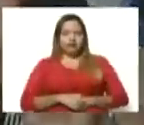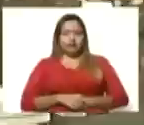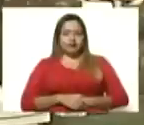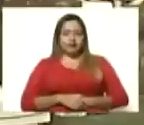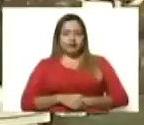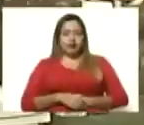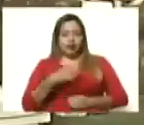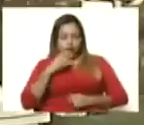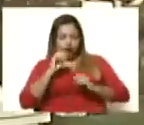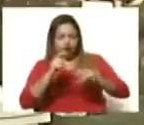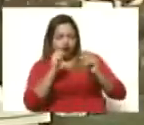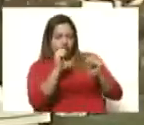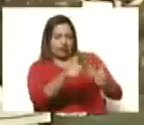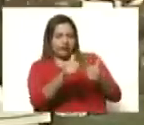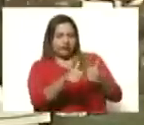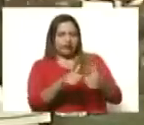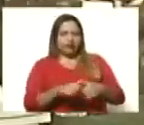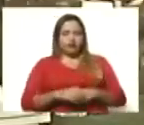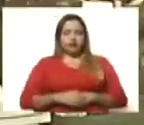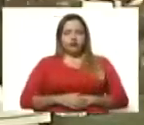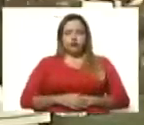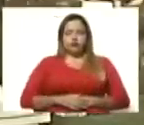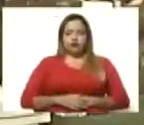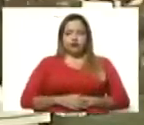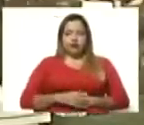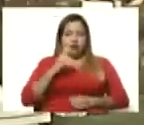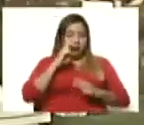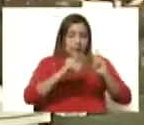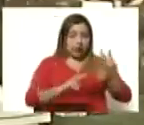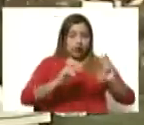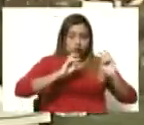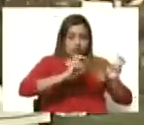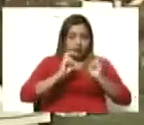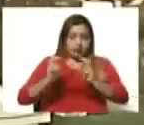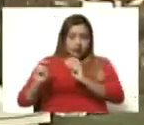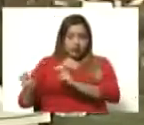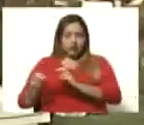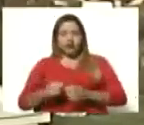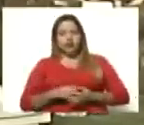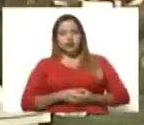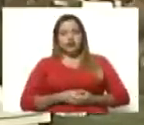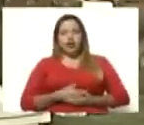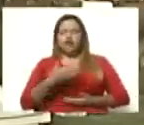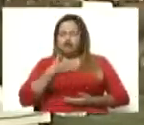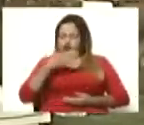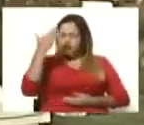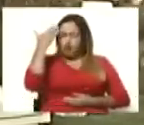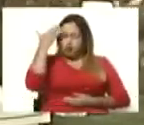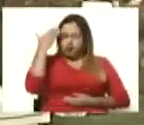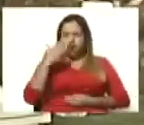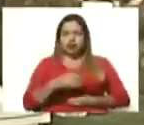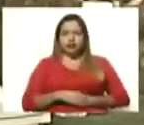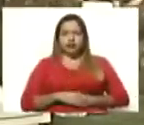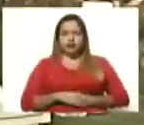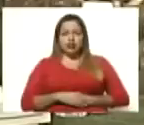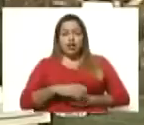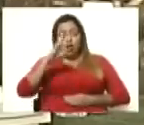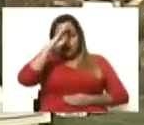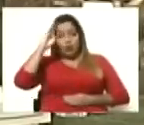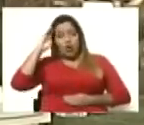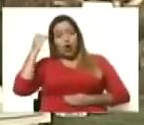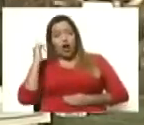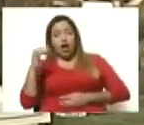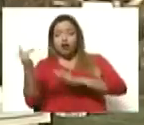Muy bien. Y bueno, viendo los temas, yo sé que Diosdado ha estado